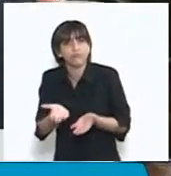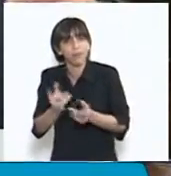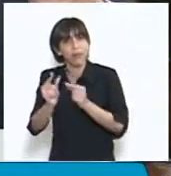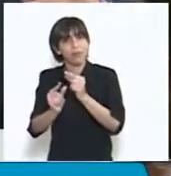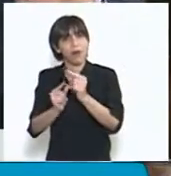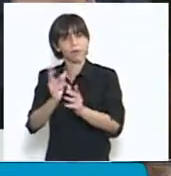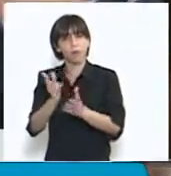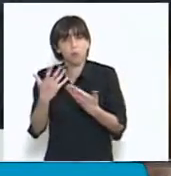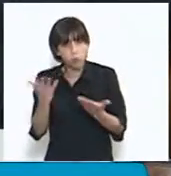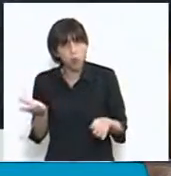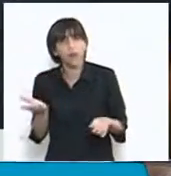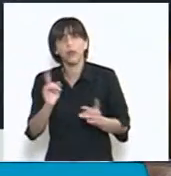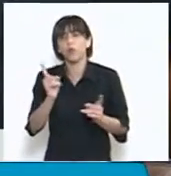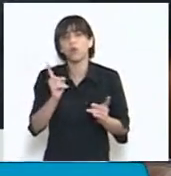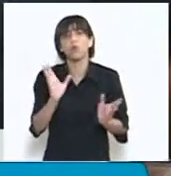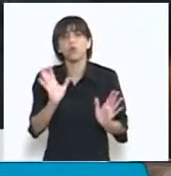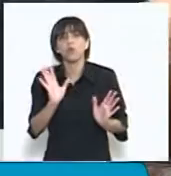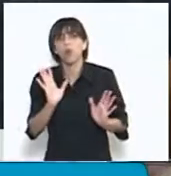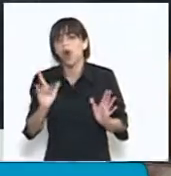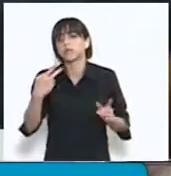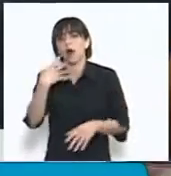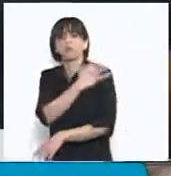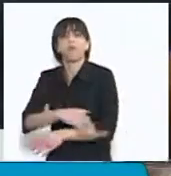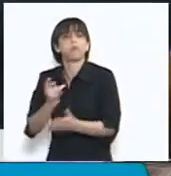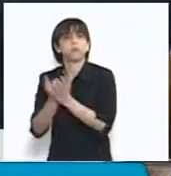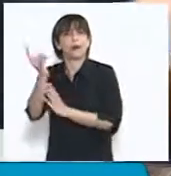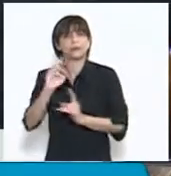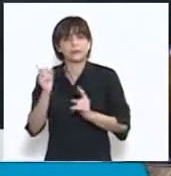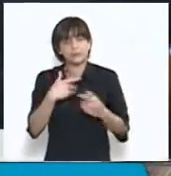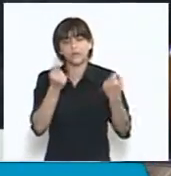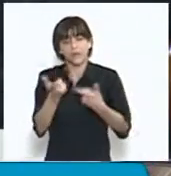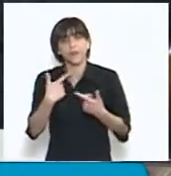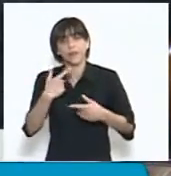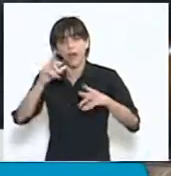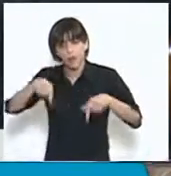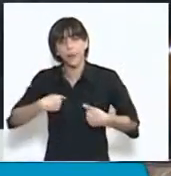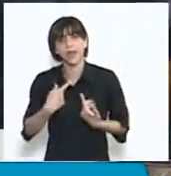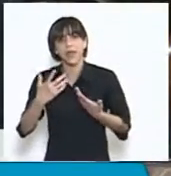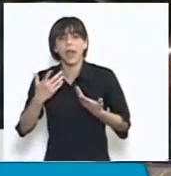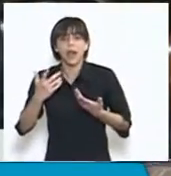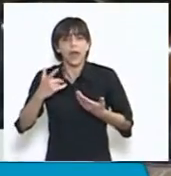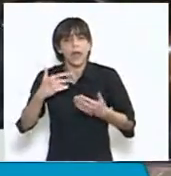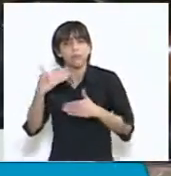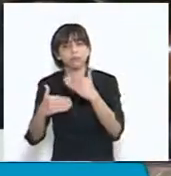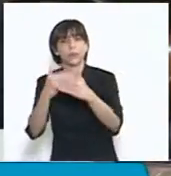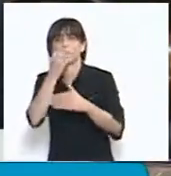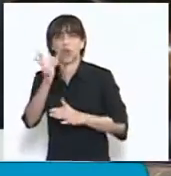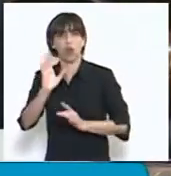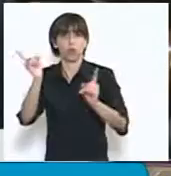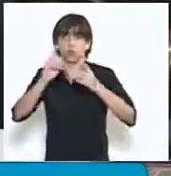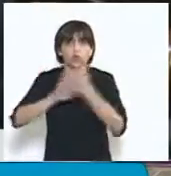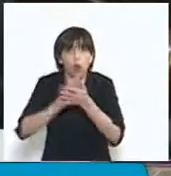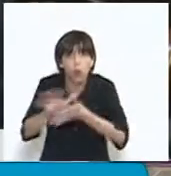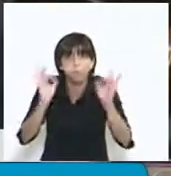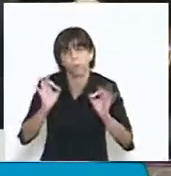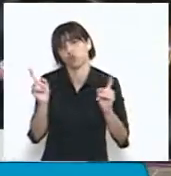aún en la universalidad del reconocimiento que no se hace va a estar la solución de la pobreza. Eso está vinculado a un